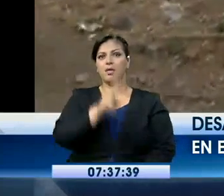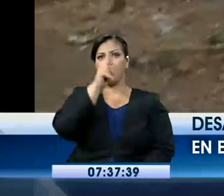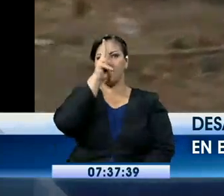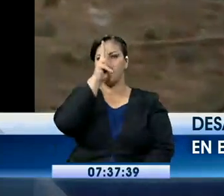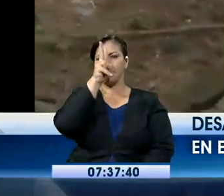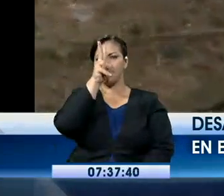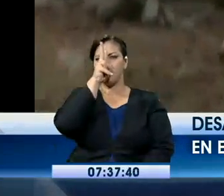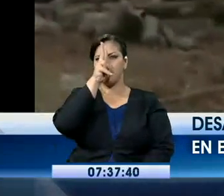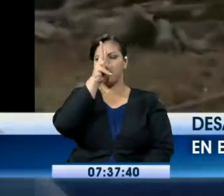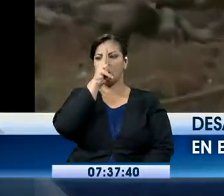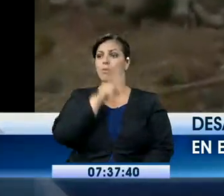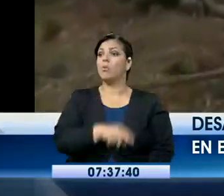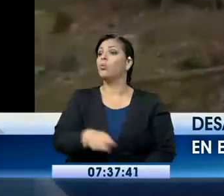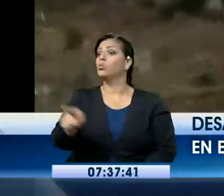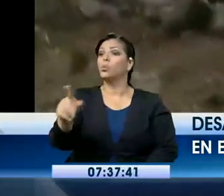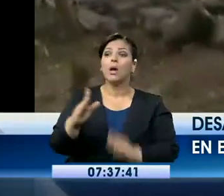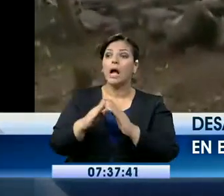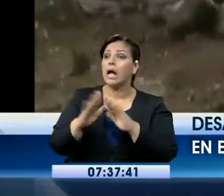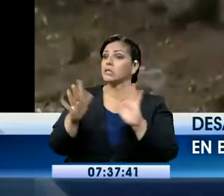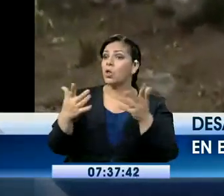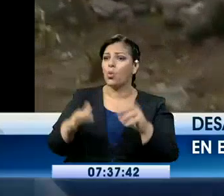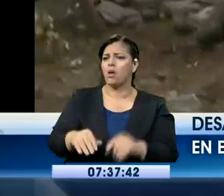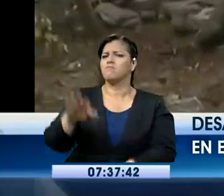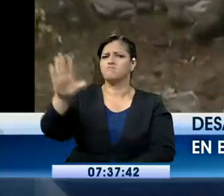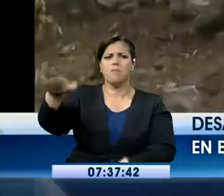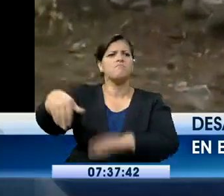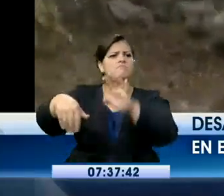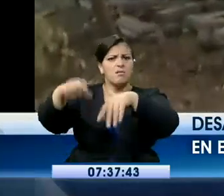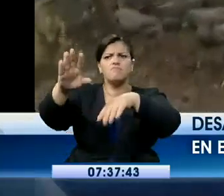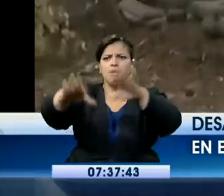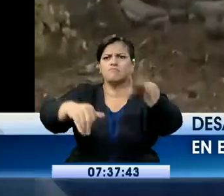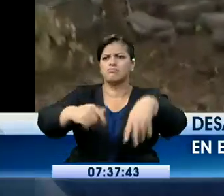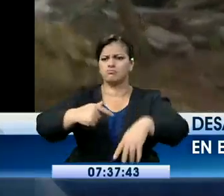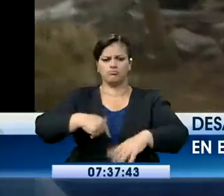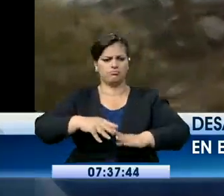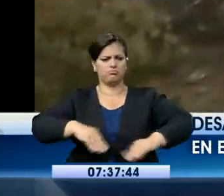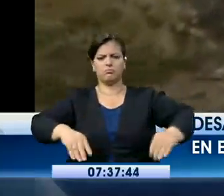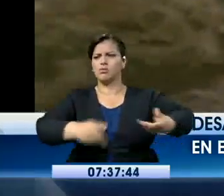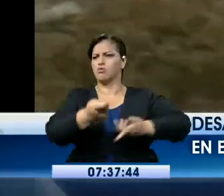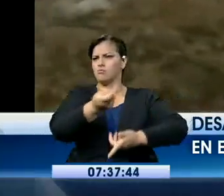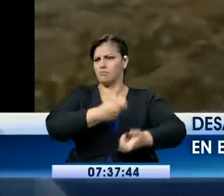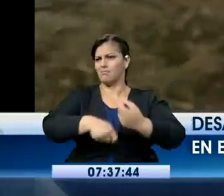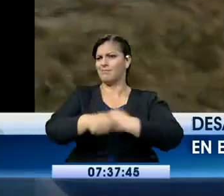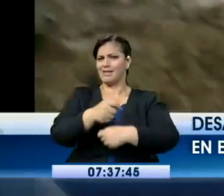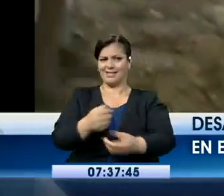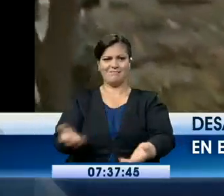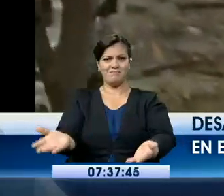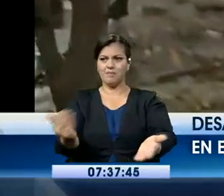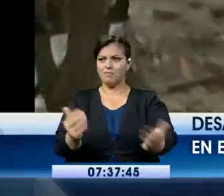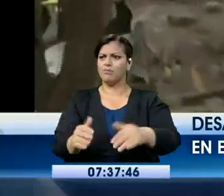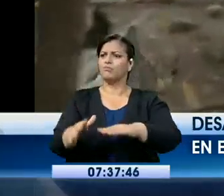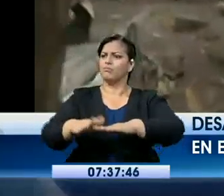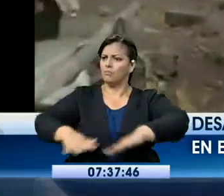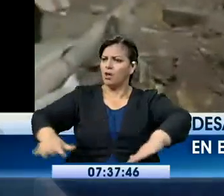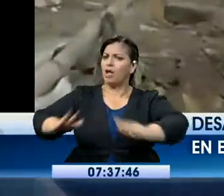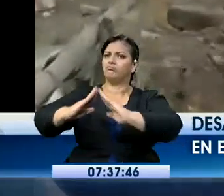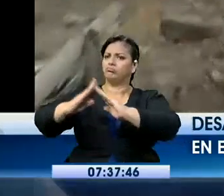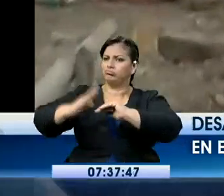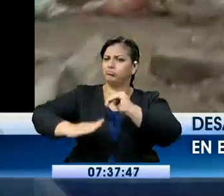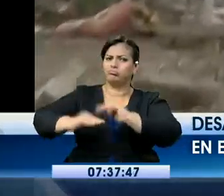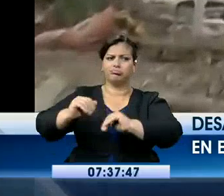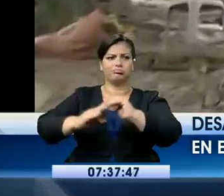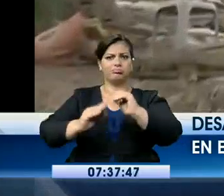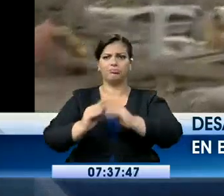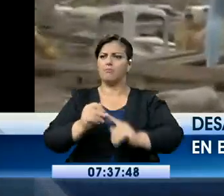este caso, vendiendo este terreno a personas que cayeron o creyeron en esa posibilidad de tener casa